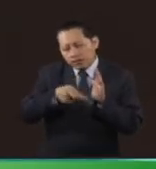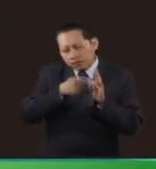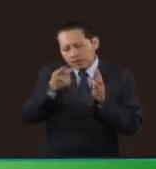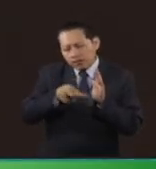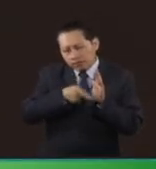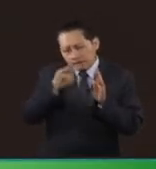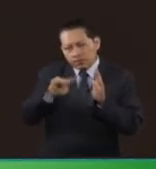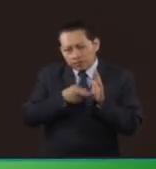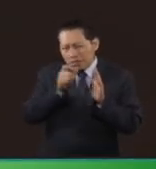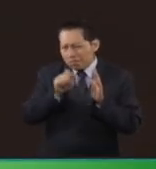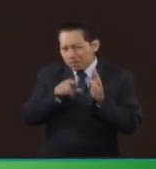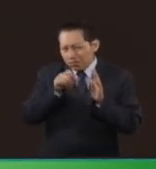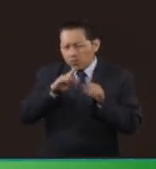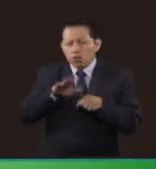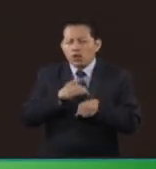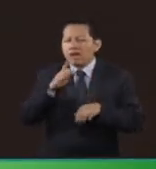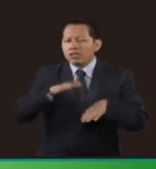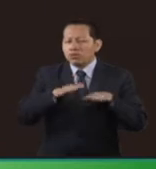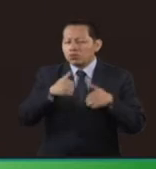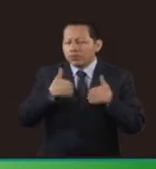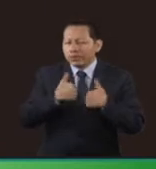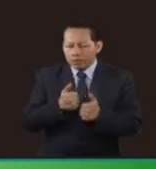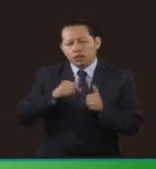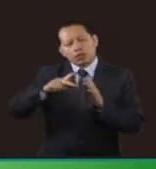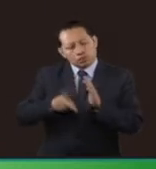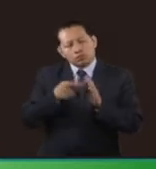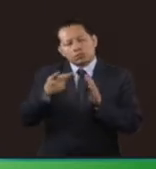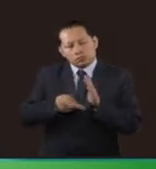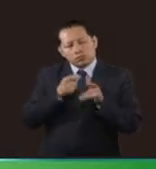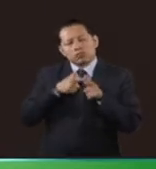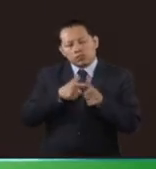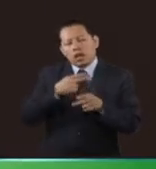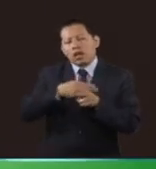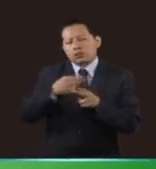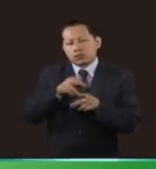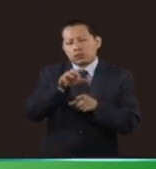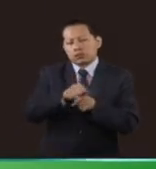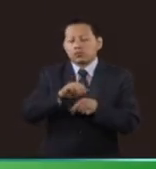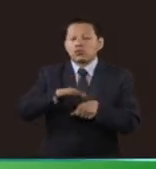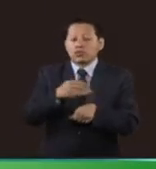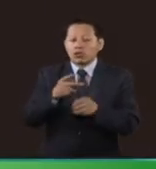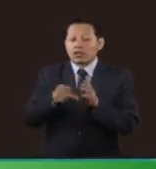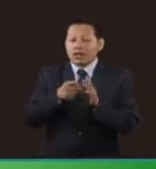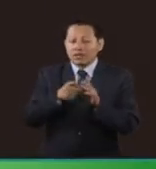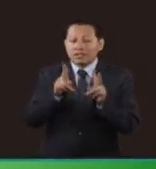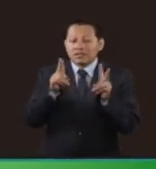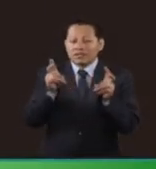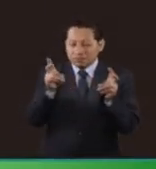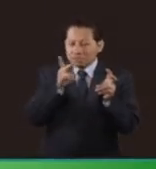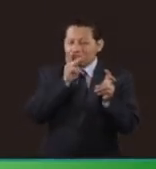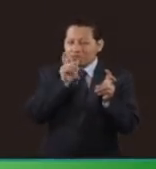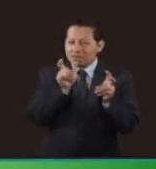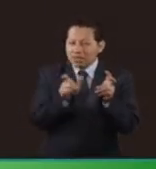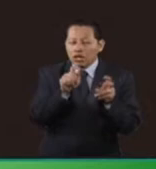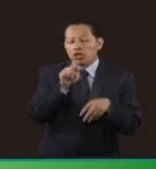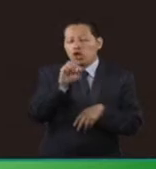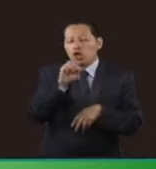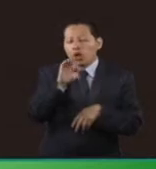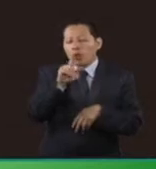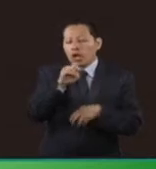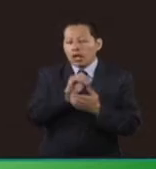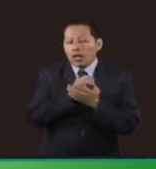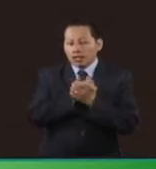se entiende. Por ello, voy a volver a la definición de tómbola, que según la Real Academia